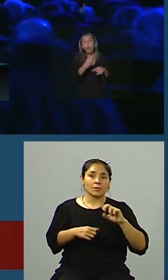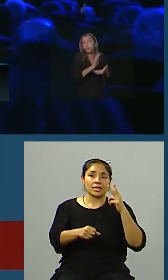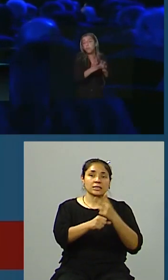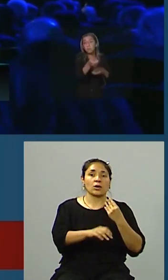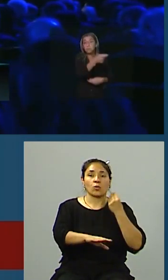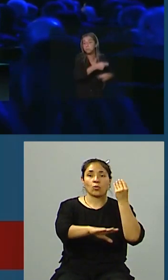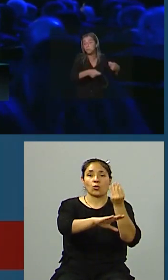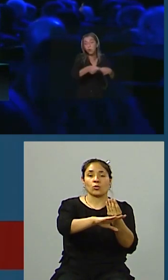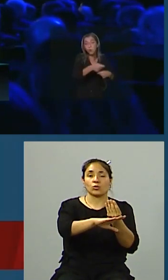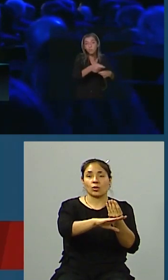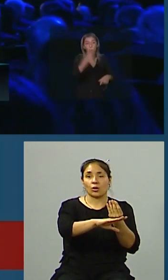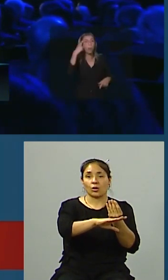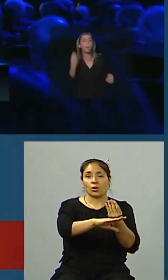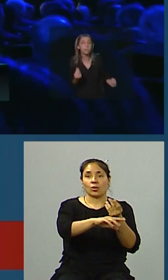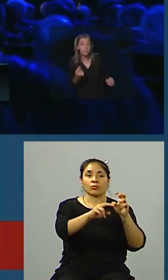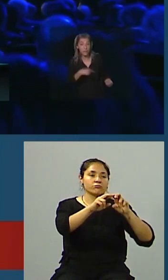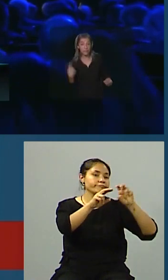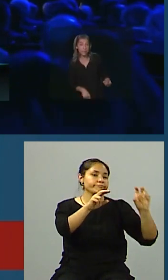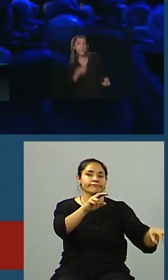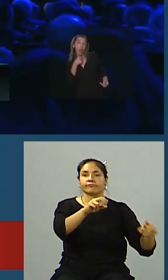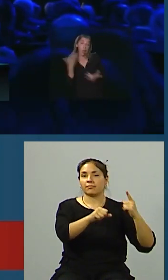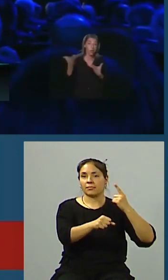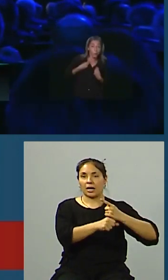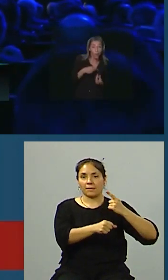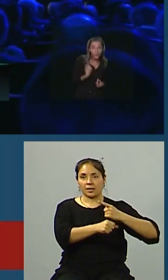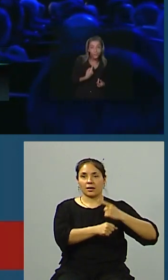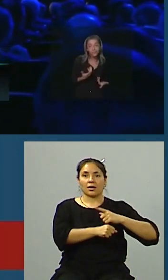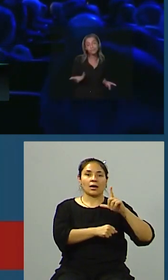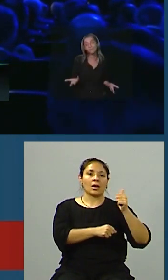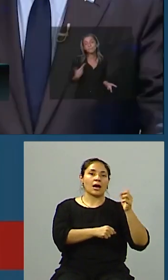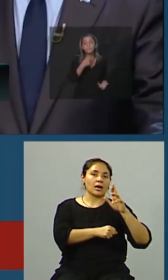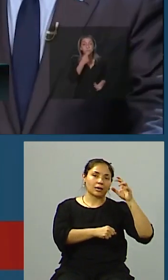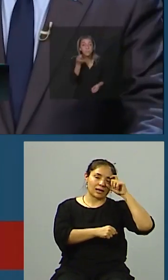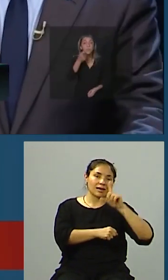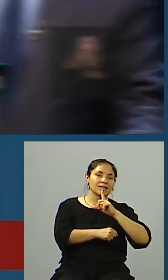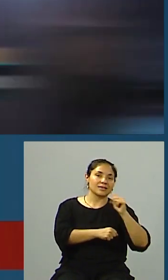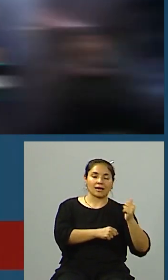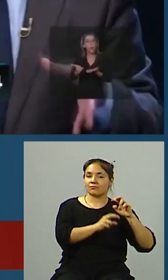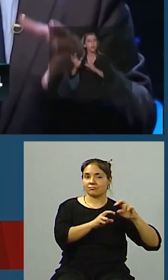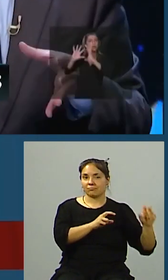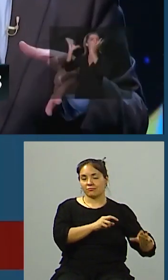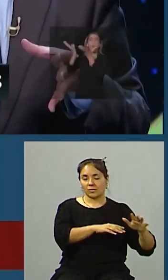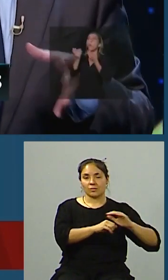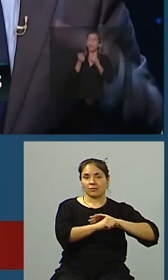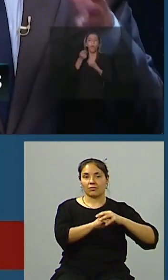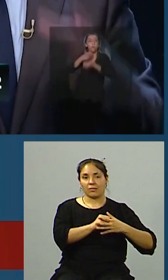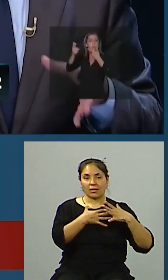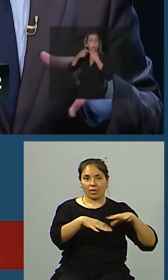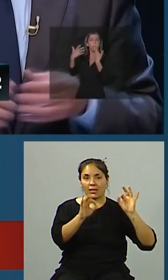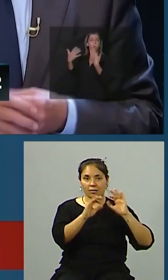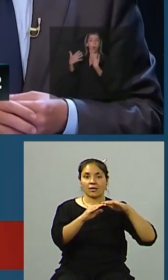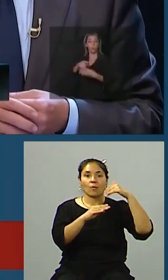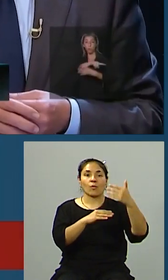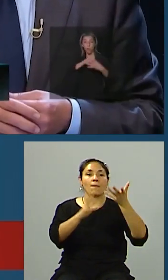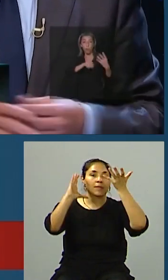Massa, quedara fuera de juego en la primaria, Horacio Rodríguez Larreta. Y después que Milei le ganara a